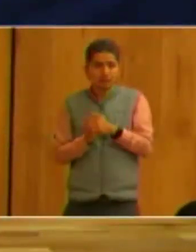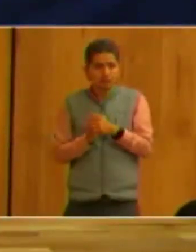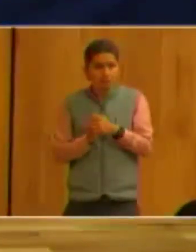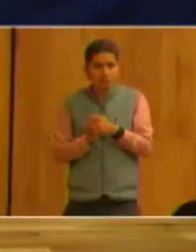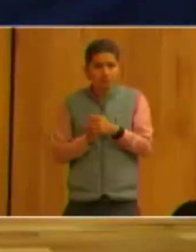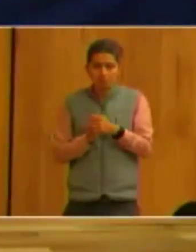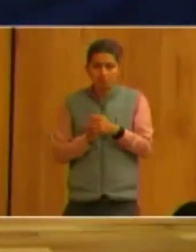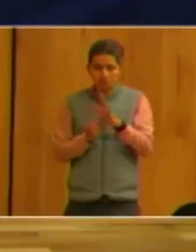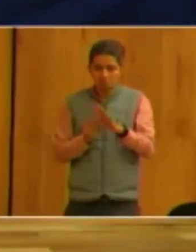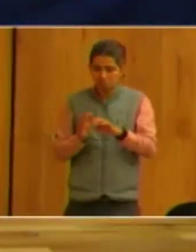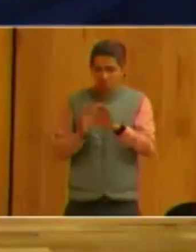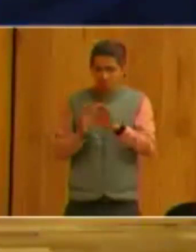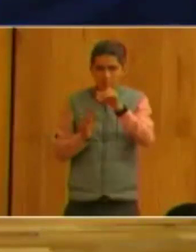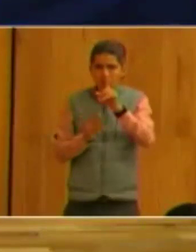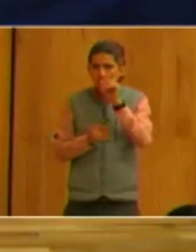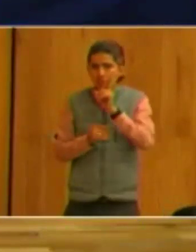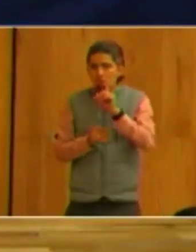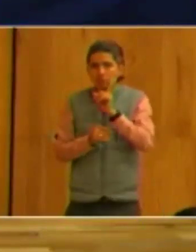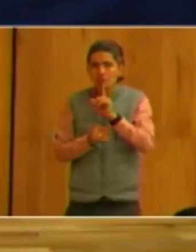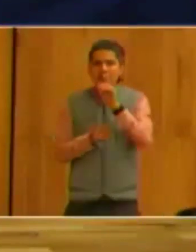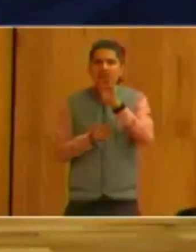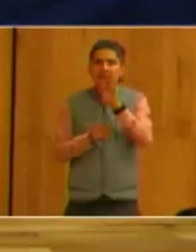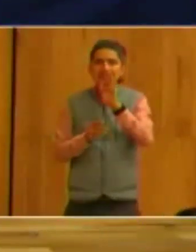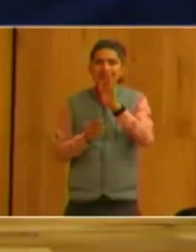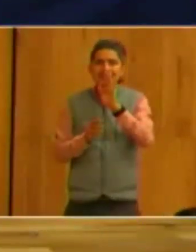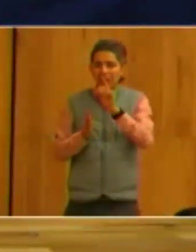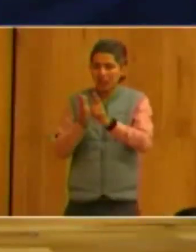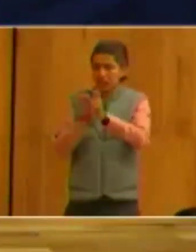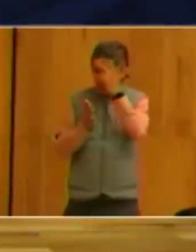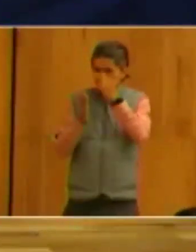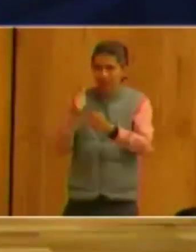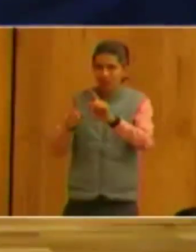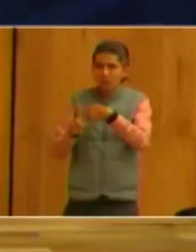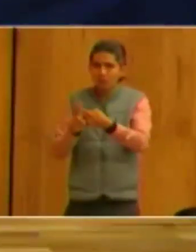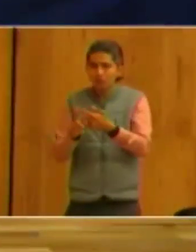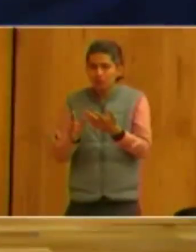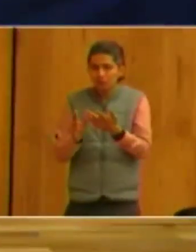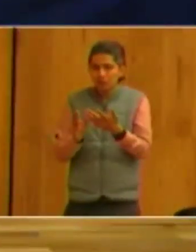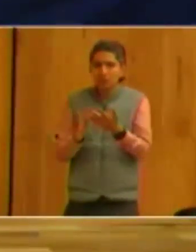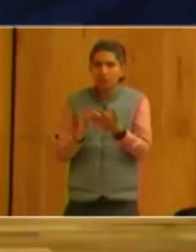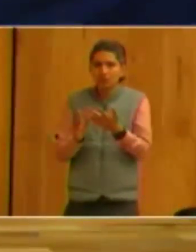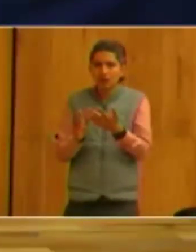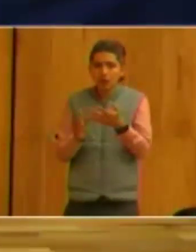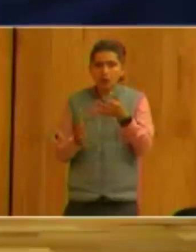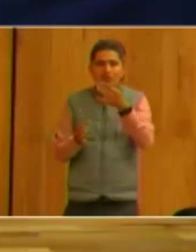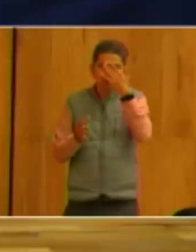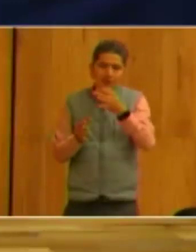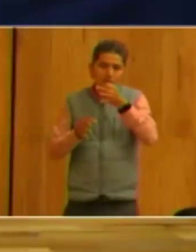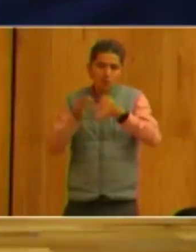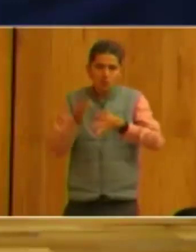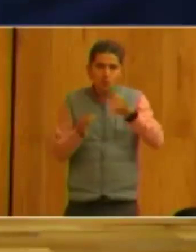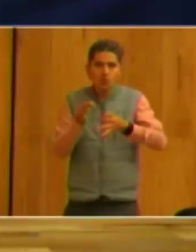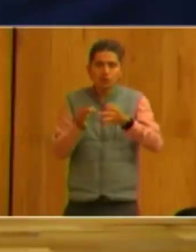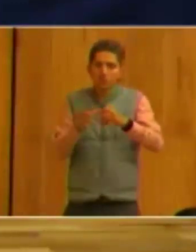de una mujer que sea víctima de un delito de abuso sexual, se judicializa el asunto, se